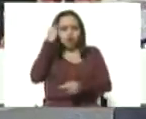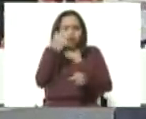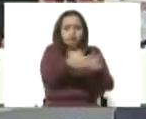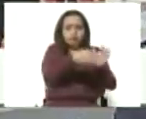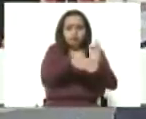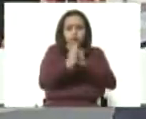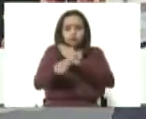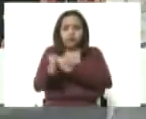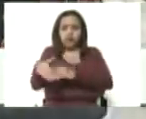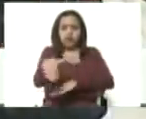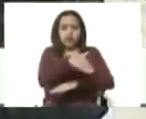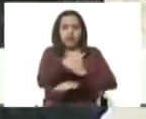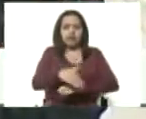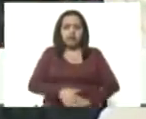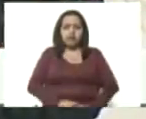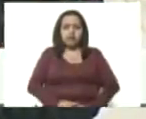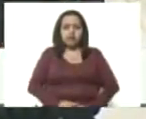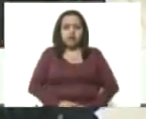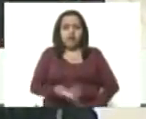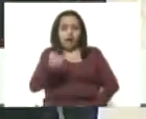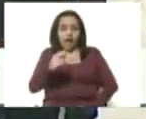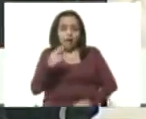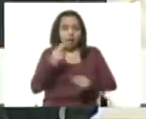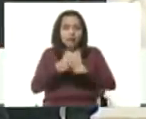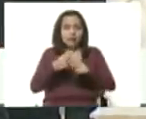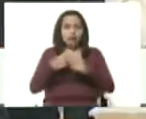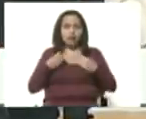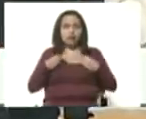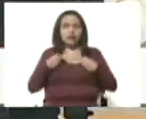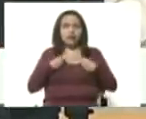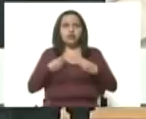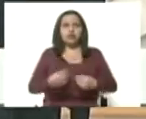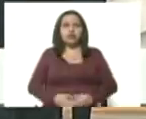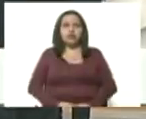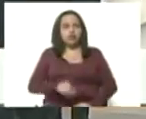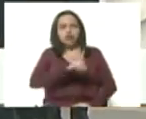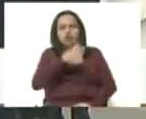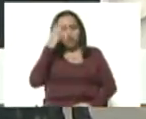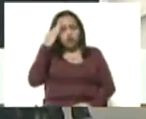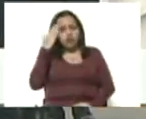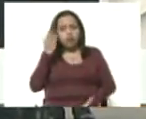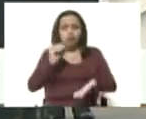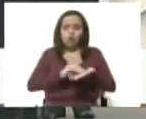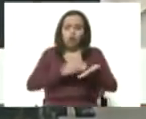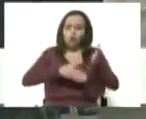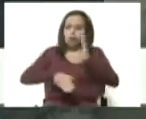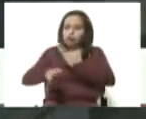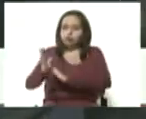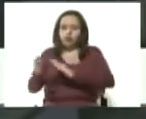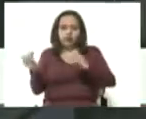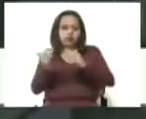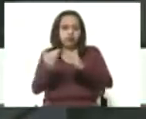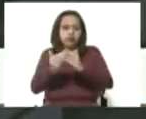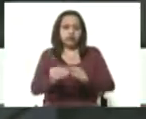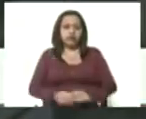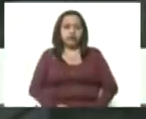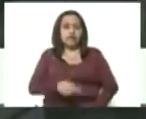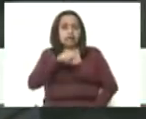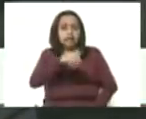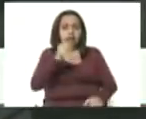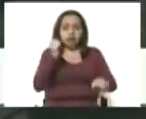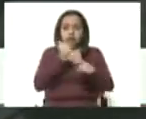calle a arriesgar sus vidas, sin saber si retornan a casa. Ese es el